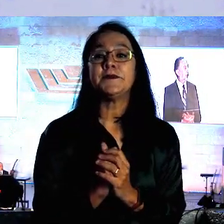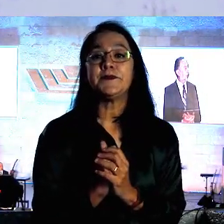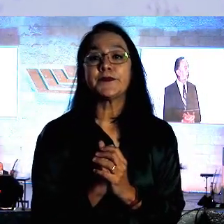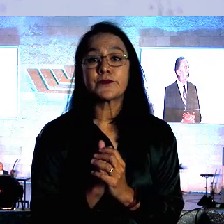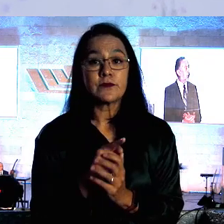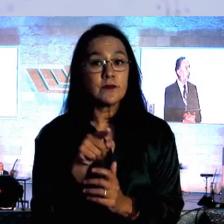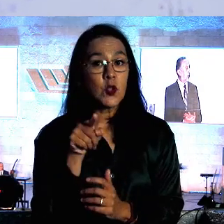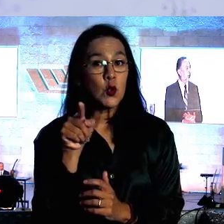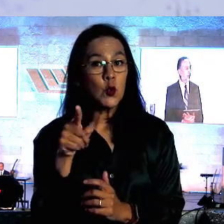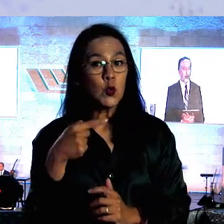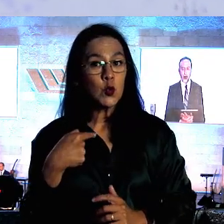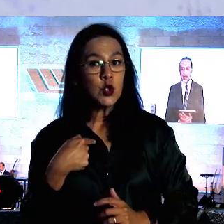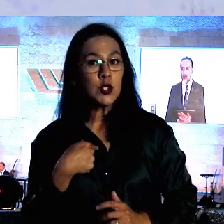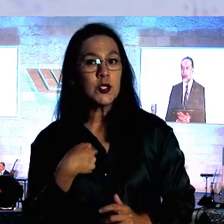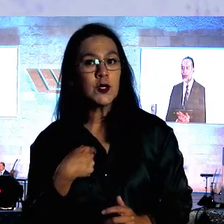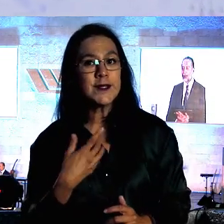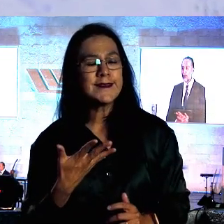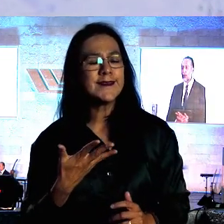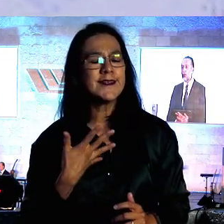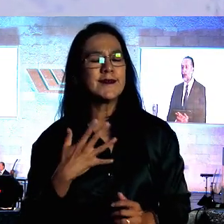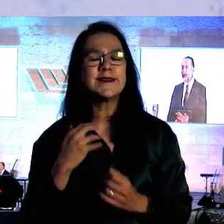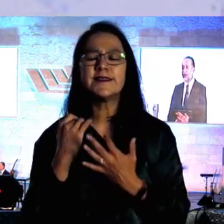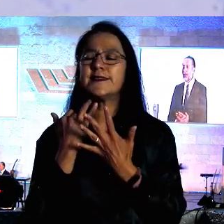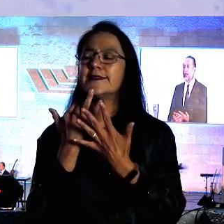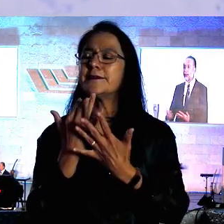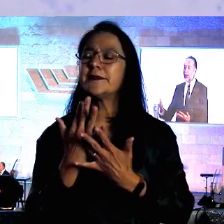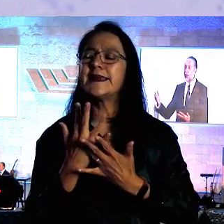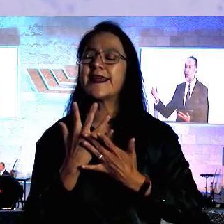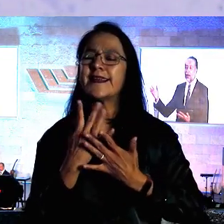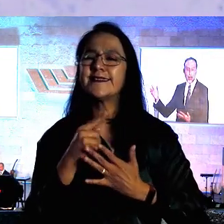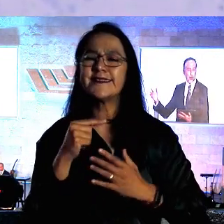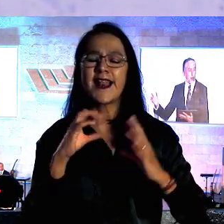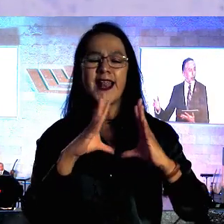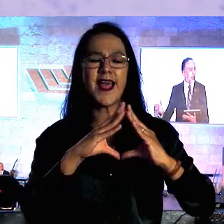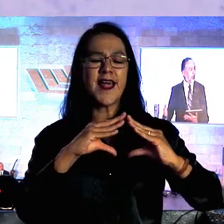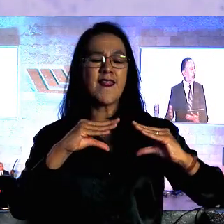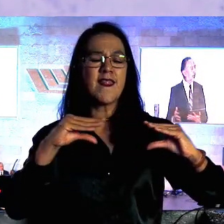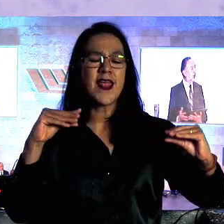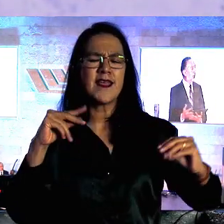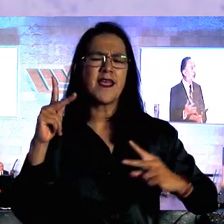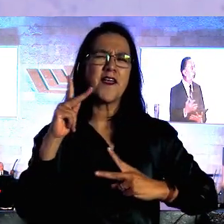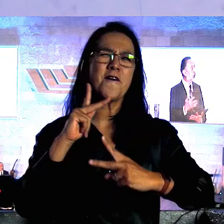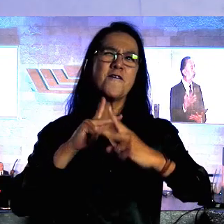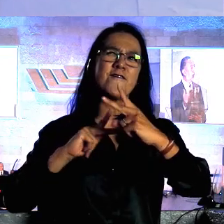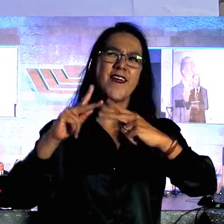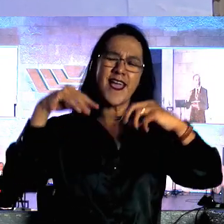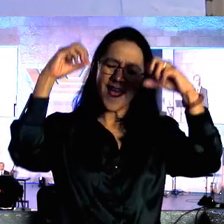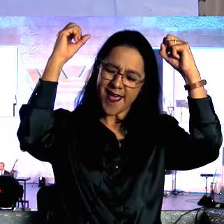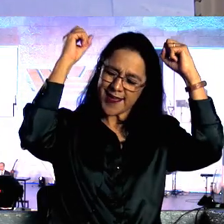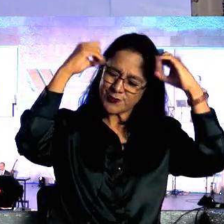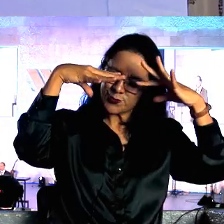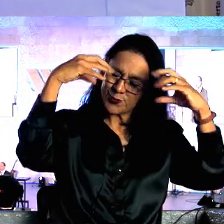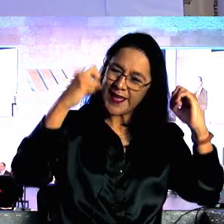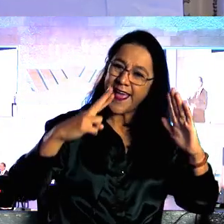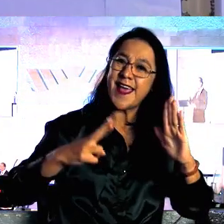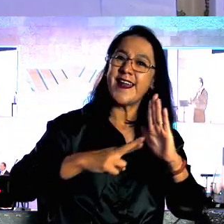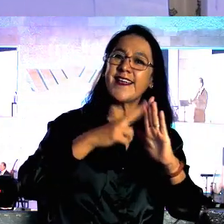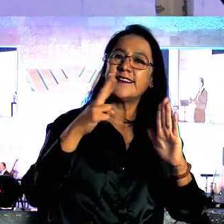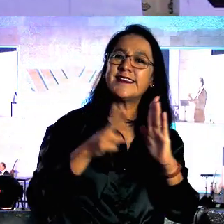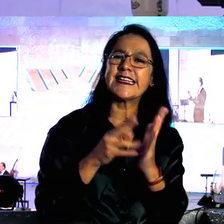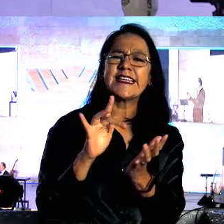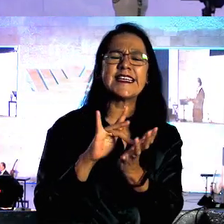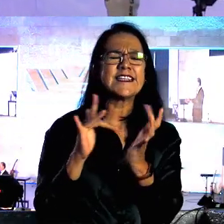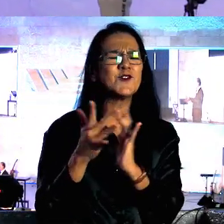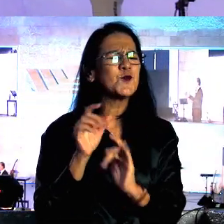tú y yo tenemos esperanza de terminar con la sequía y que venga una gran lluvia de restauración porque Jesucristo es el mismo ayer